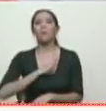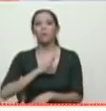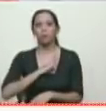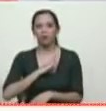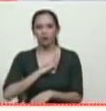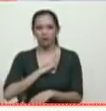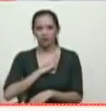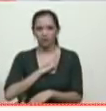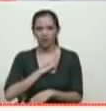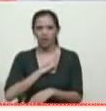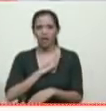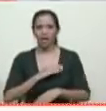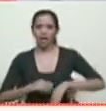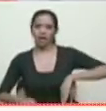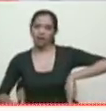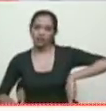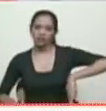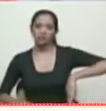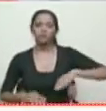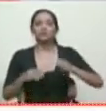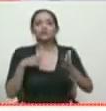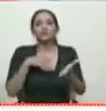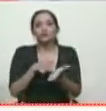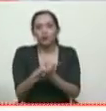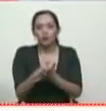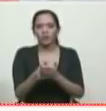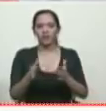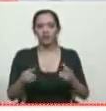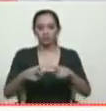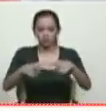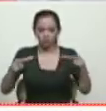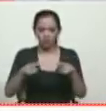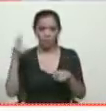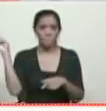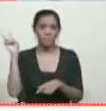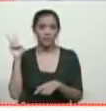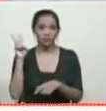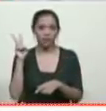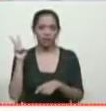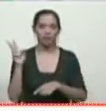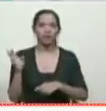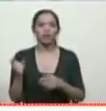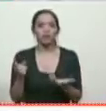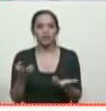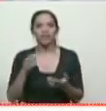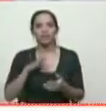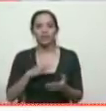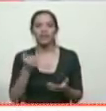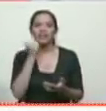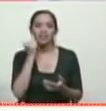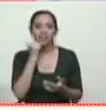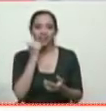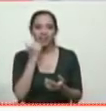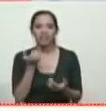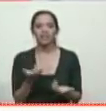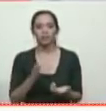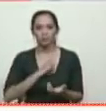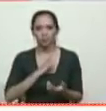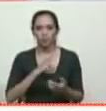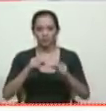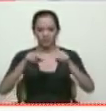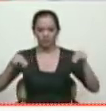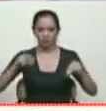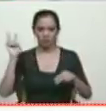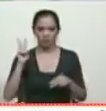la República de Guyana sobre activos o sobre zonas venezolanas que están en reclamación y hasta en parte del territorio